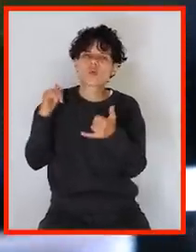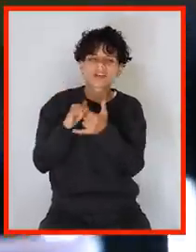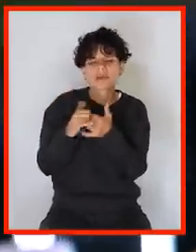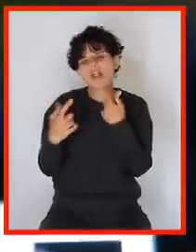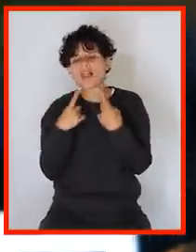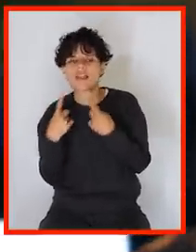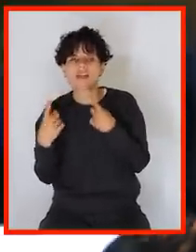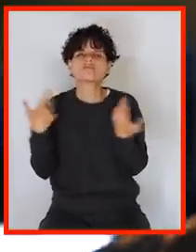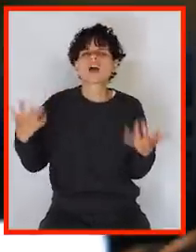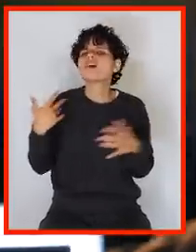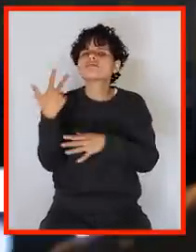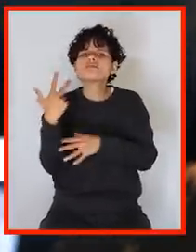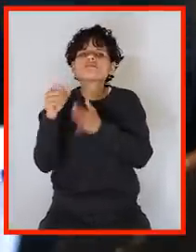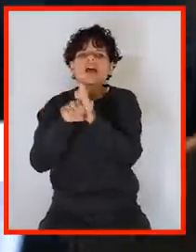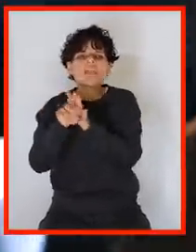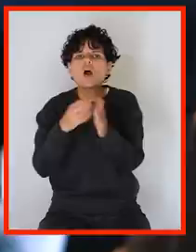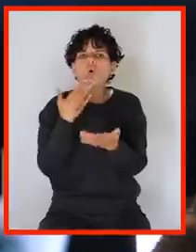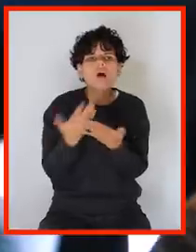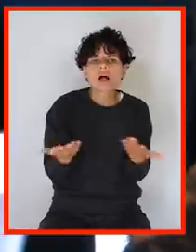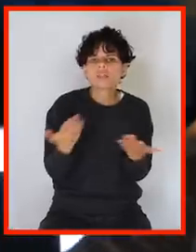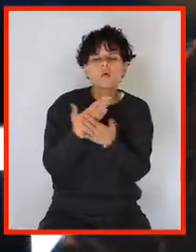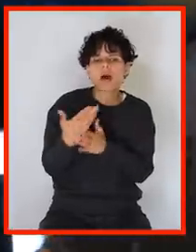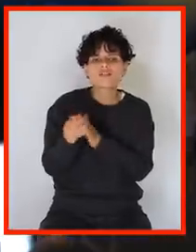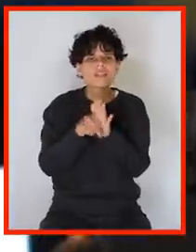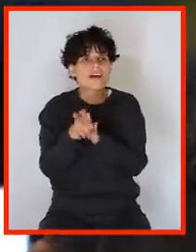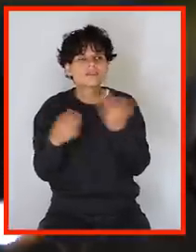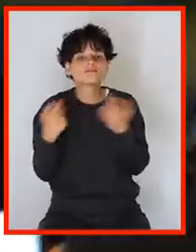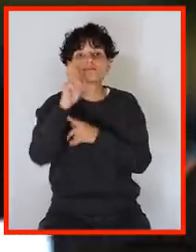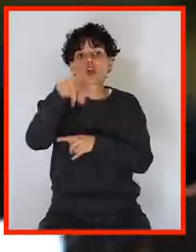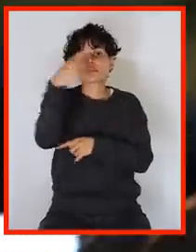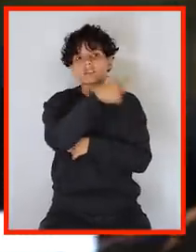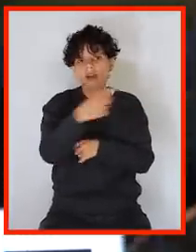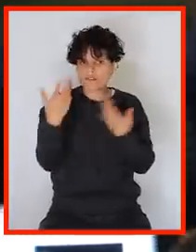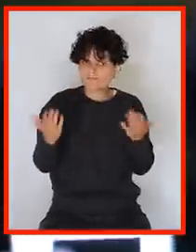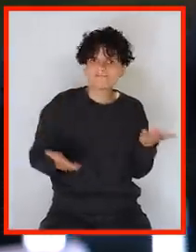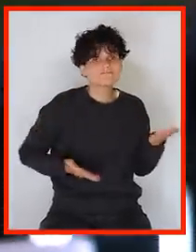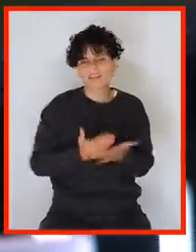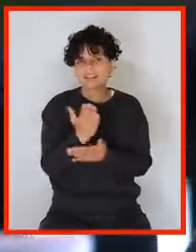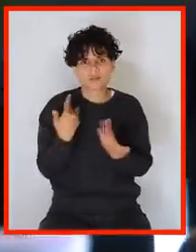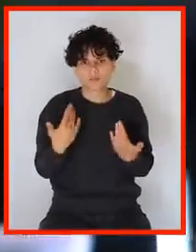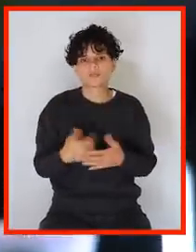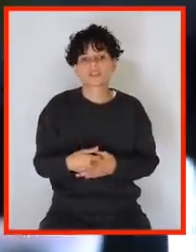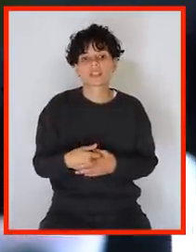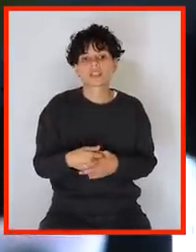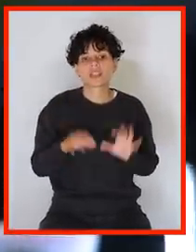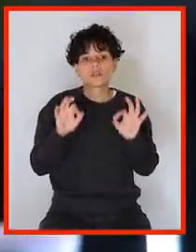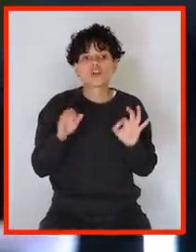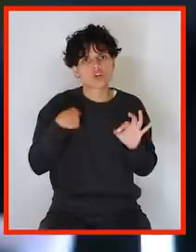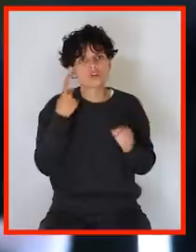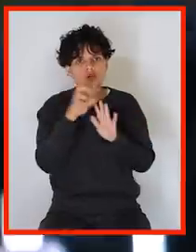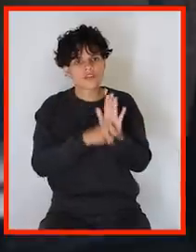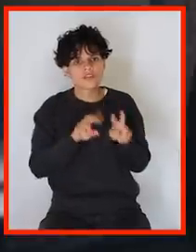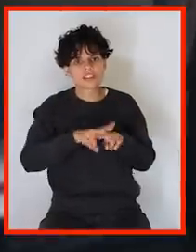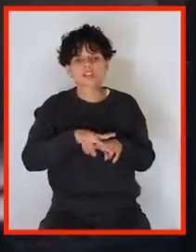WhatsApp, así me decía, hermano, ¿cuándo vamos a grabar el video? Puta, la semana que viene vamos a darle, ya, bacán, bacán. Y era mi